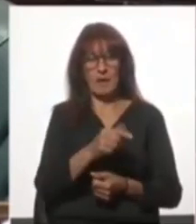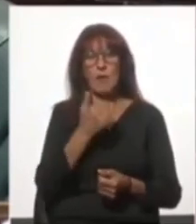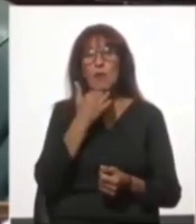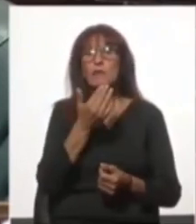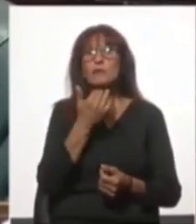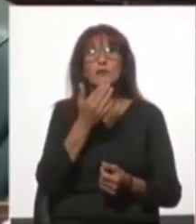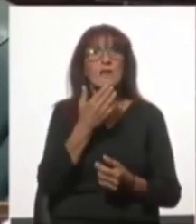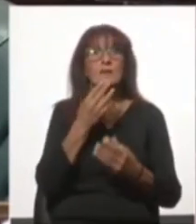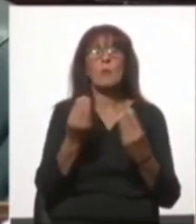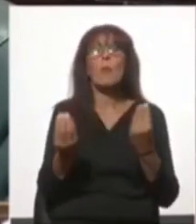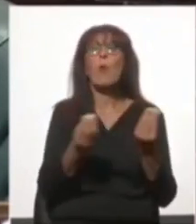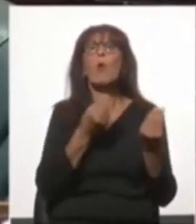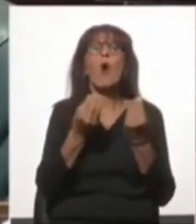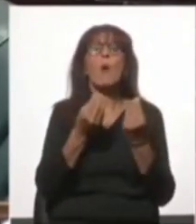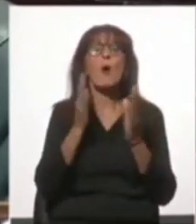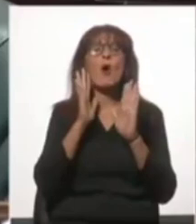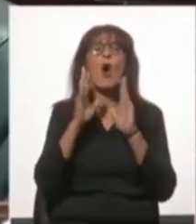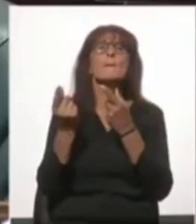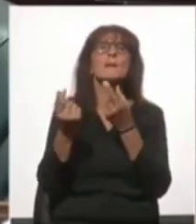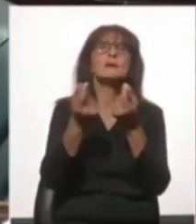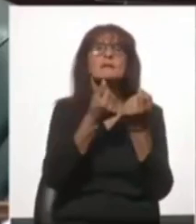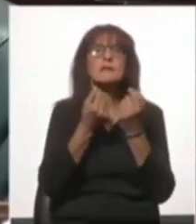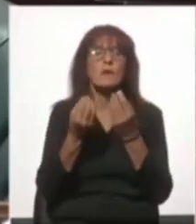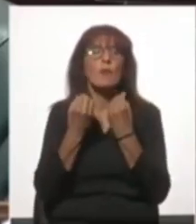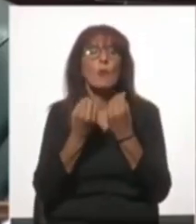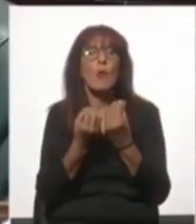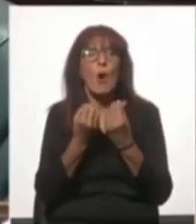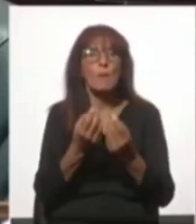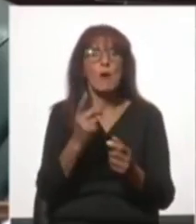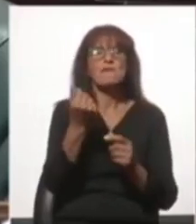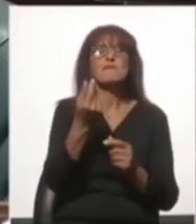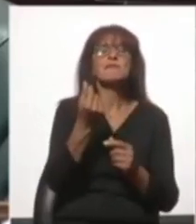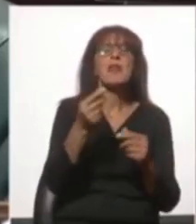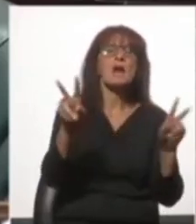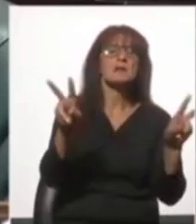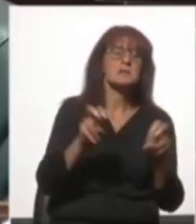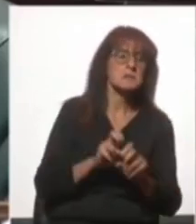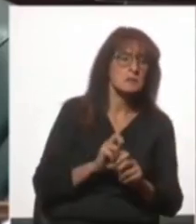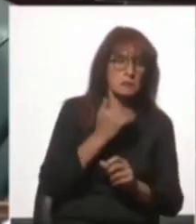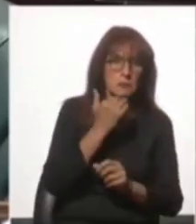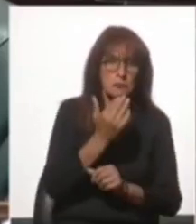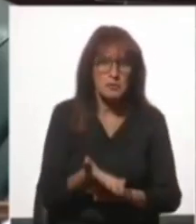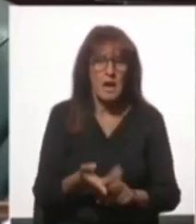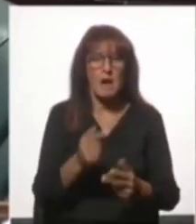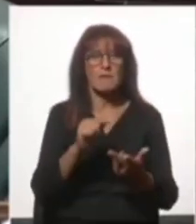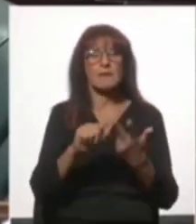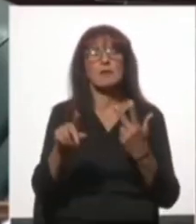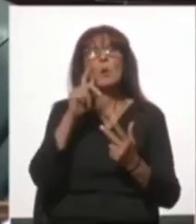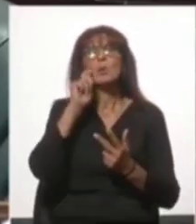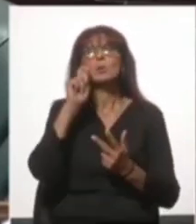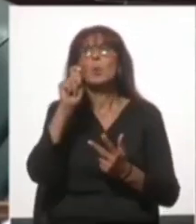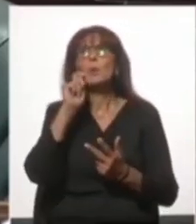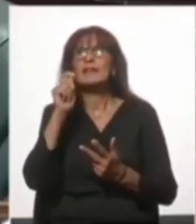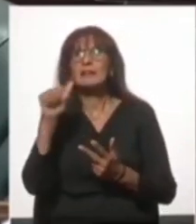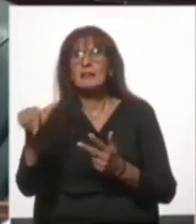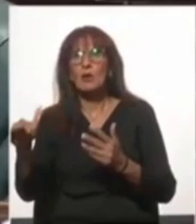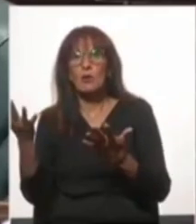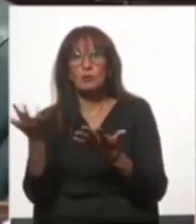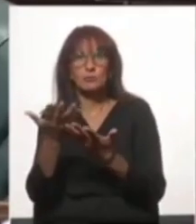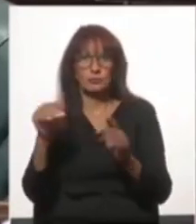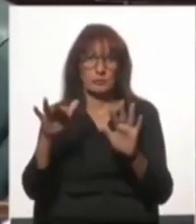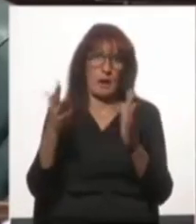flujos comerciales, no sabemos cómo van a ser los flujos financieros, sabemos que los flujos turísticos están